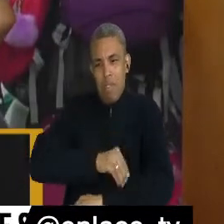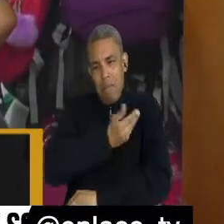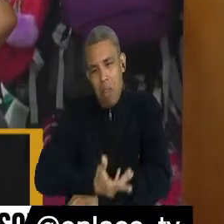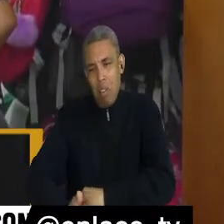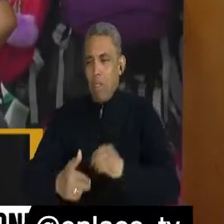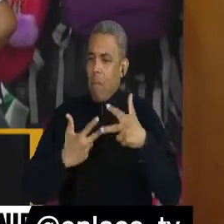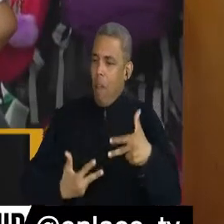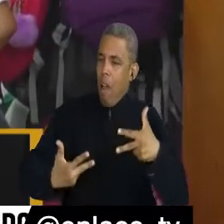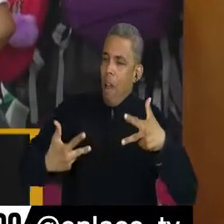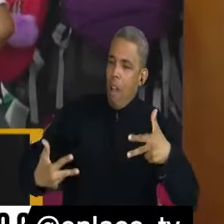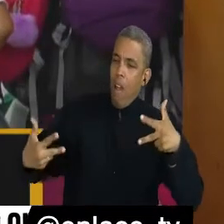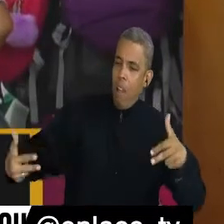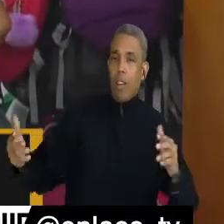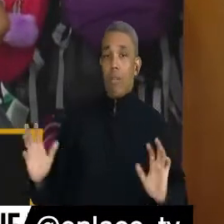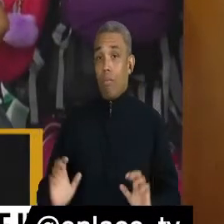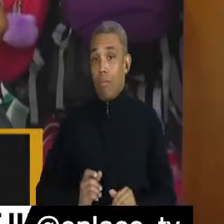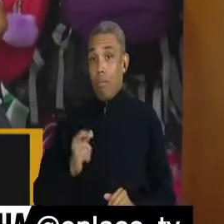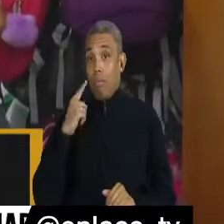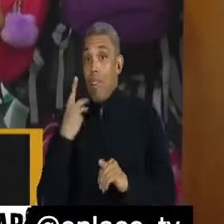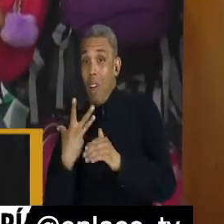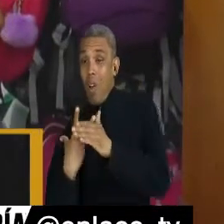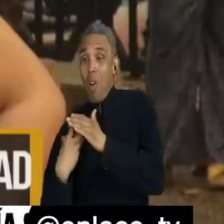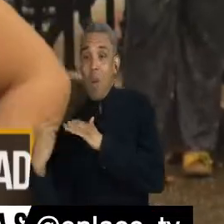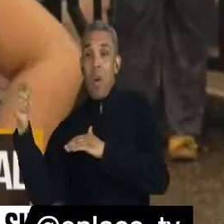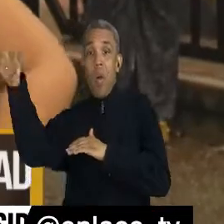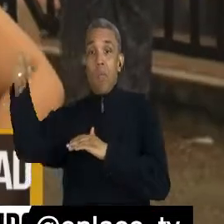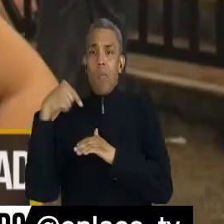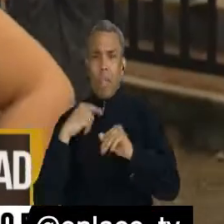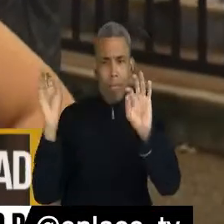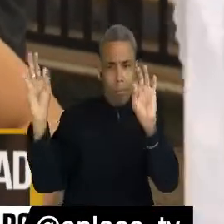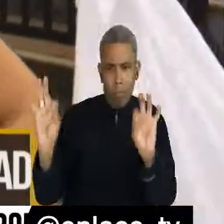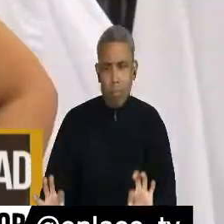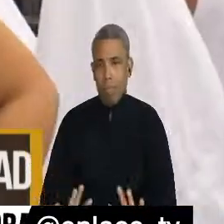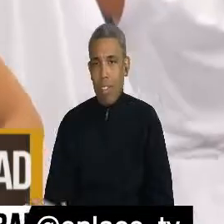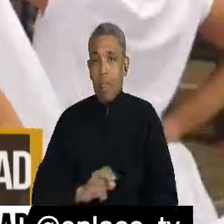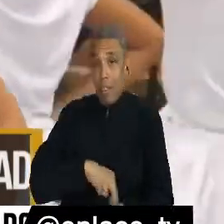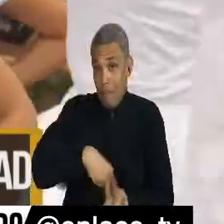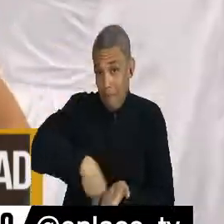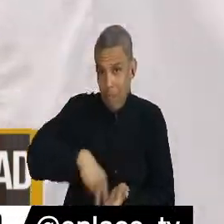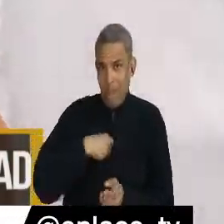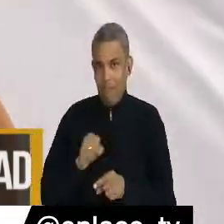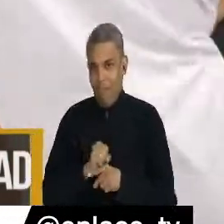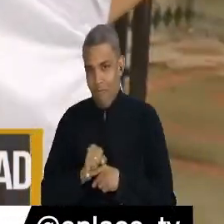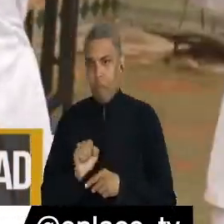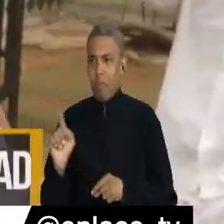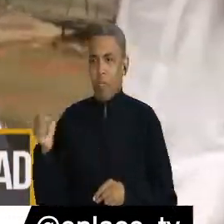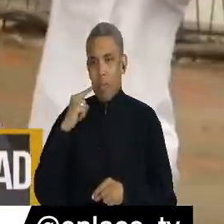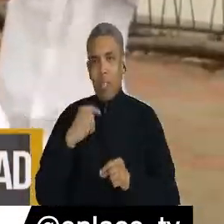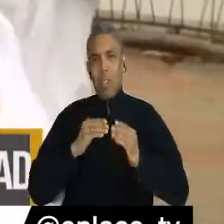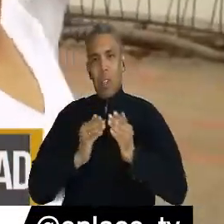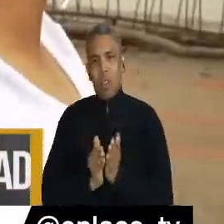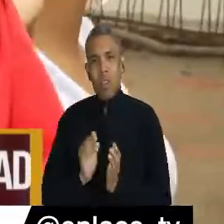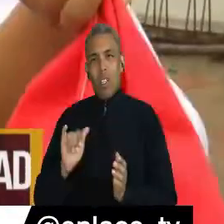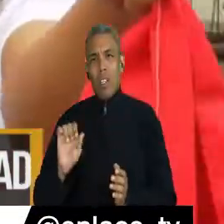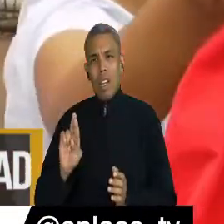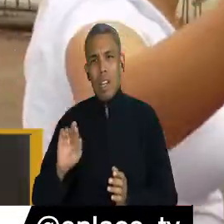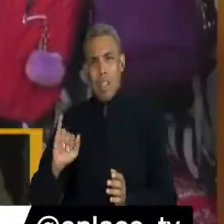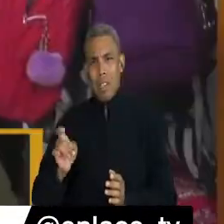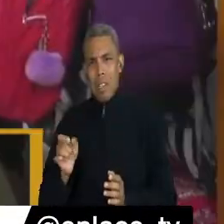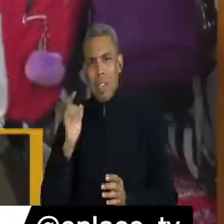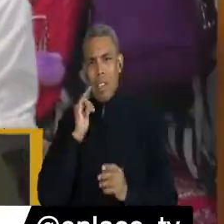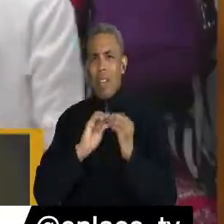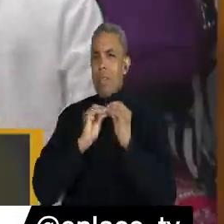montado afuera y estamos practicando las danzas. El Colegio Yariguíes se caracteriza por un modelo de formación que rompe con los esquemas tradicionales.